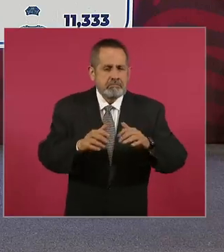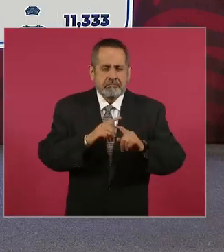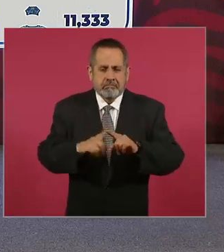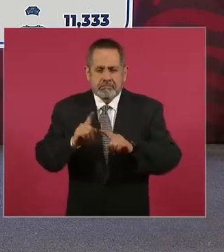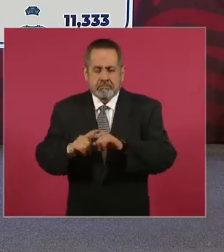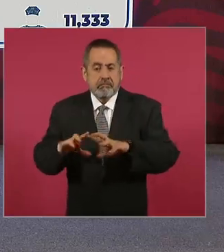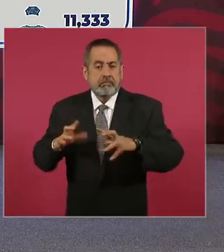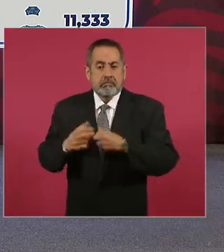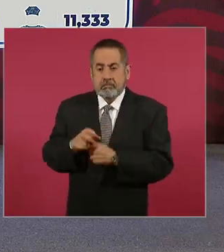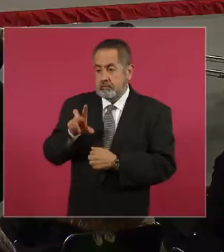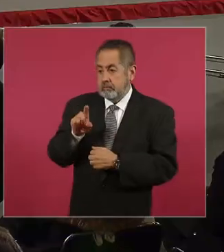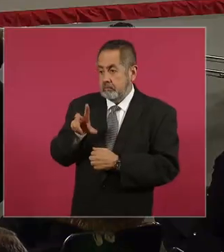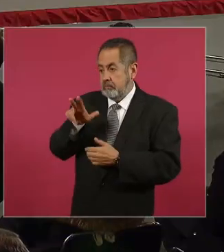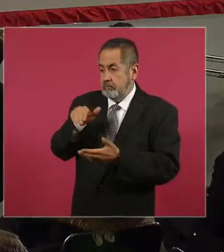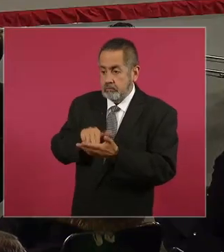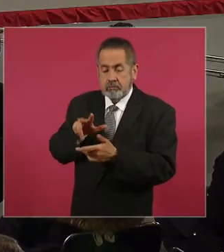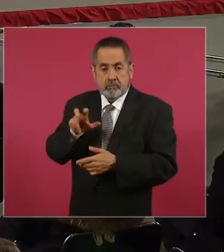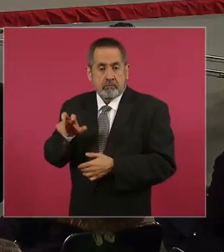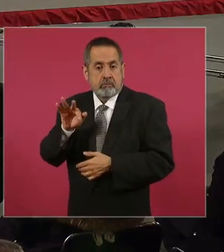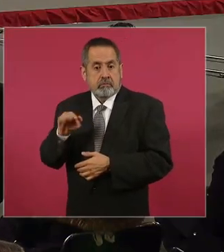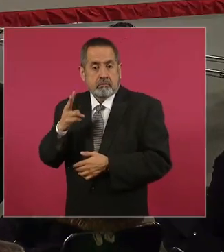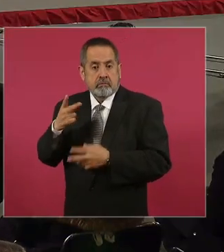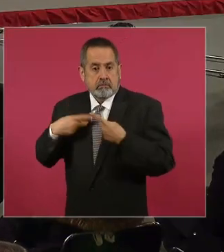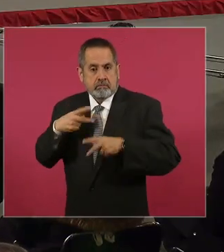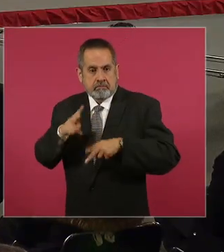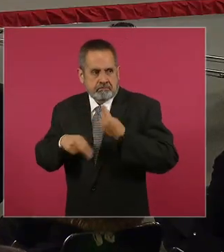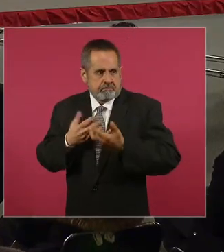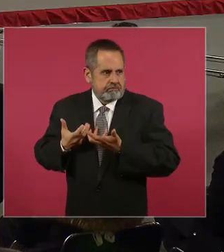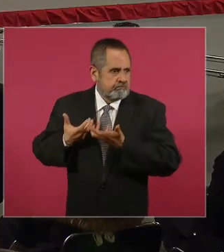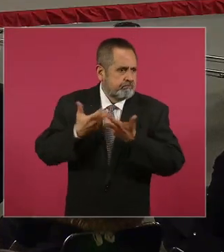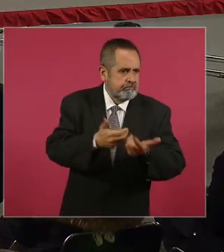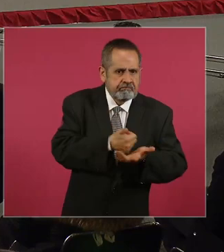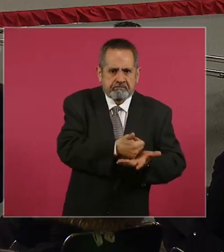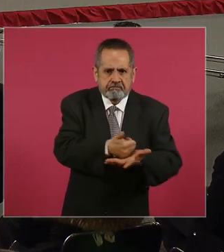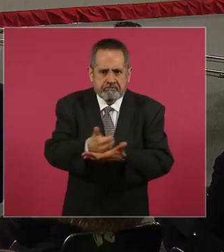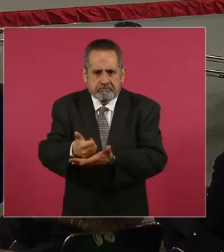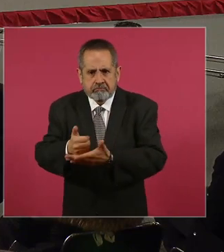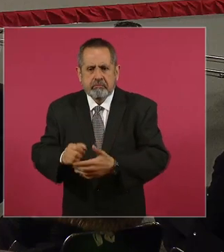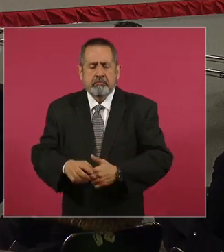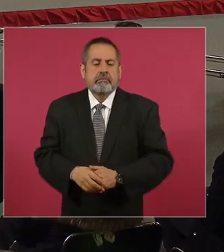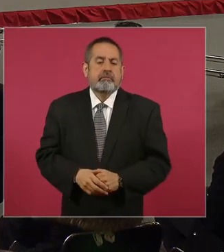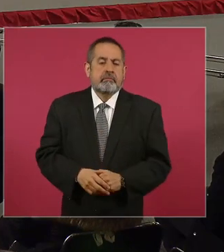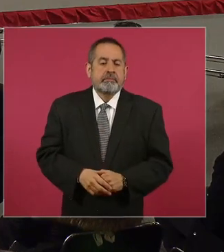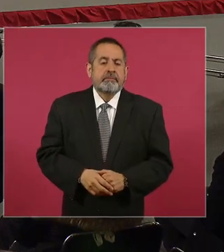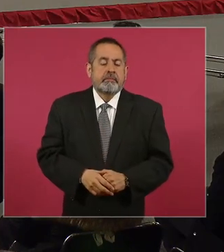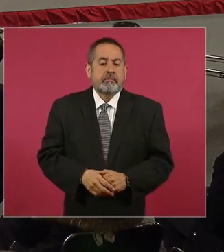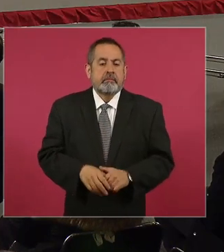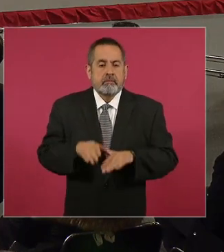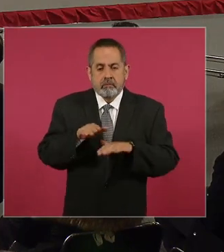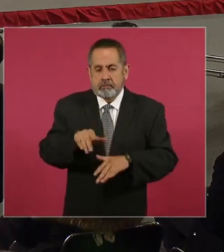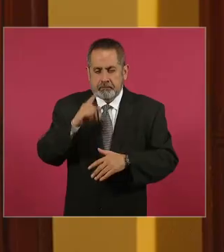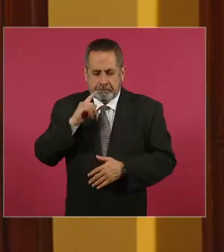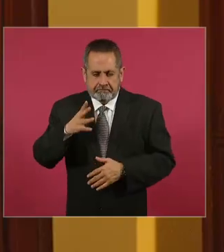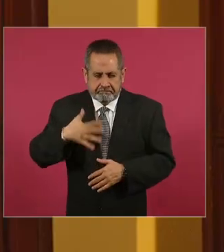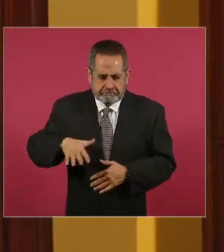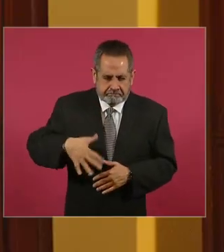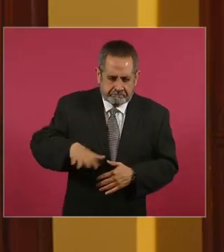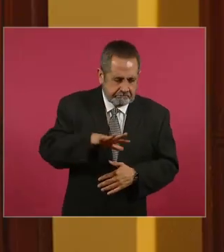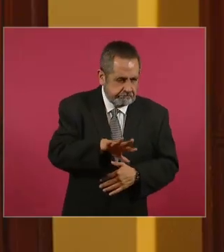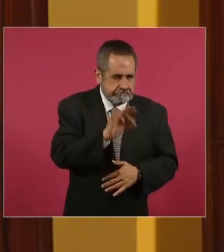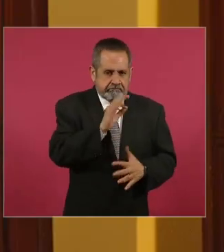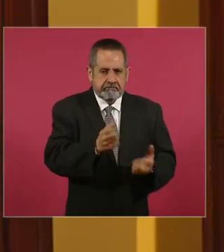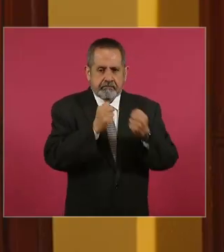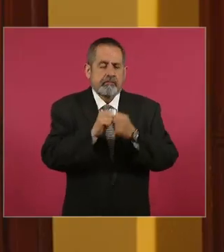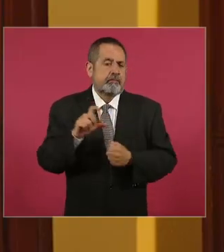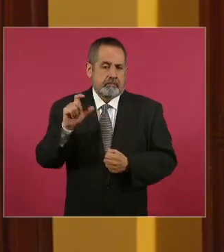38.842 elementos. Adelante, por favor. en operaciones de búsqueda y rescate, 20